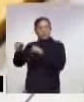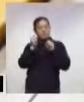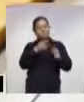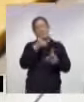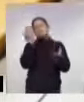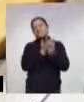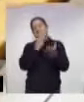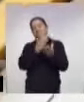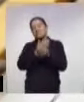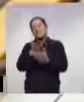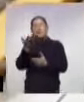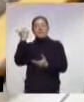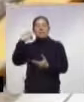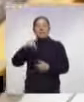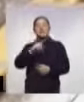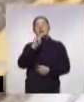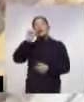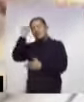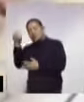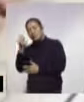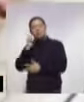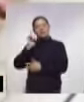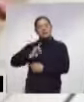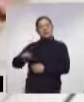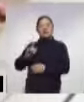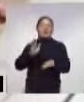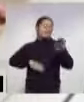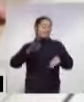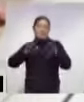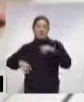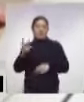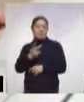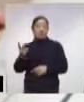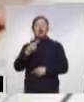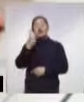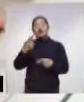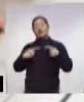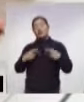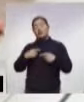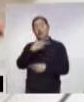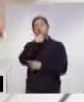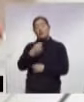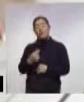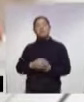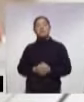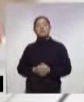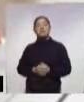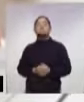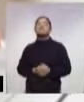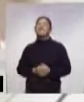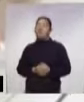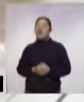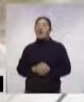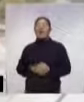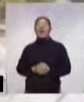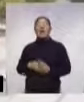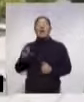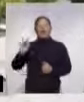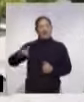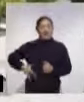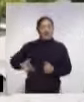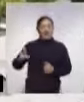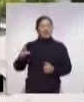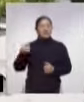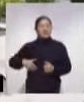los hechos ocurridos en los municipios de Tolochurco y Zacatelco, respectivamente, donde dos personas del sexo masculino resultaron lesionadas por arma de fuego. Por lo anterior,